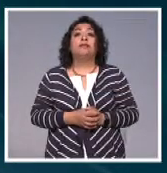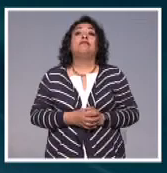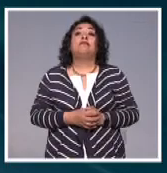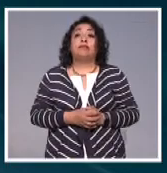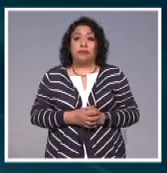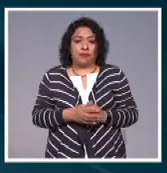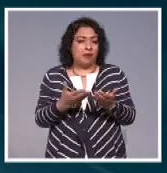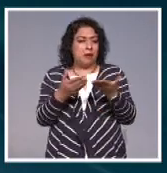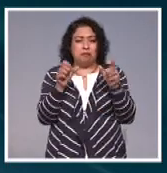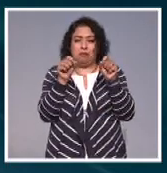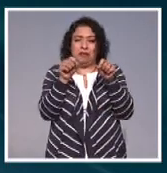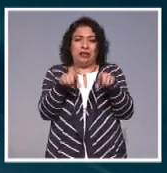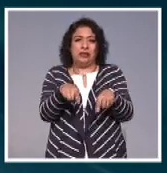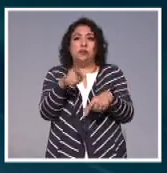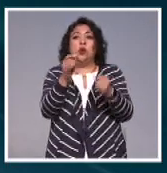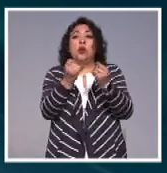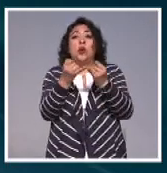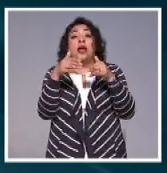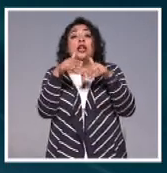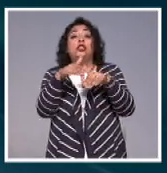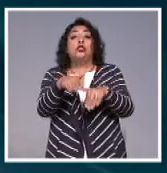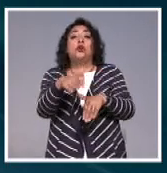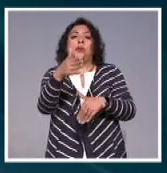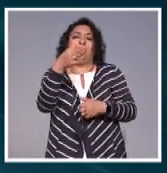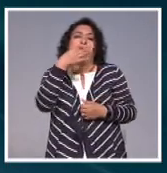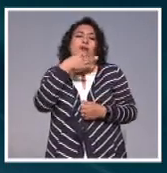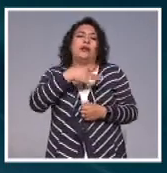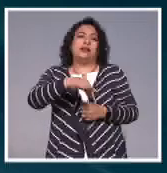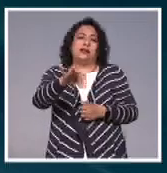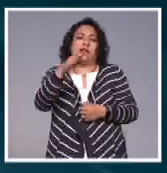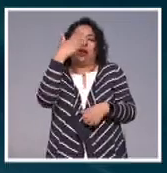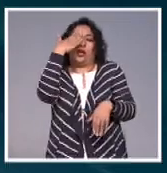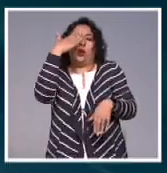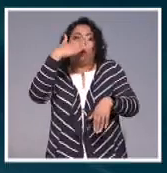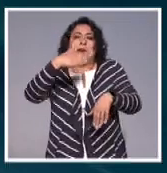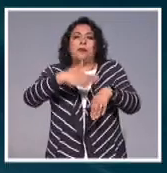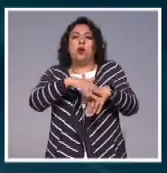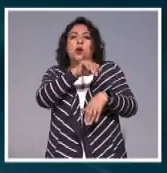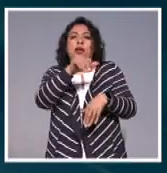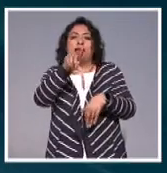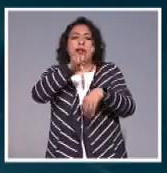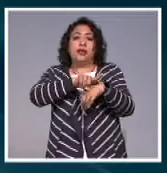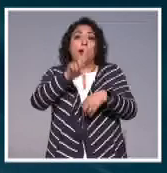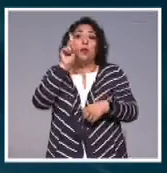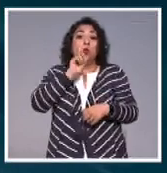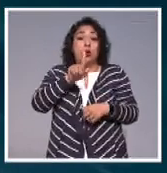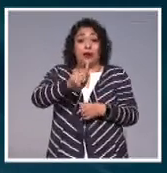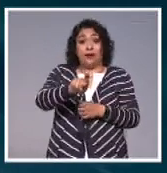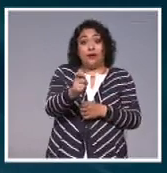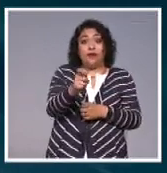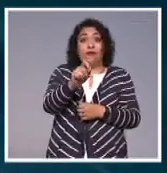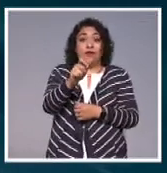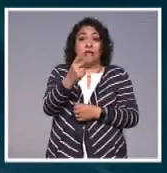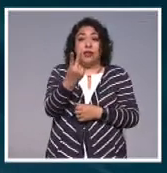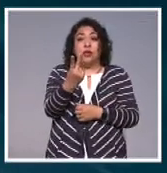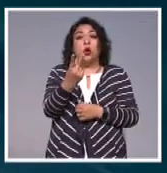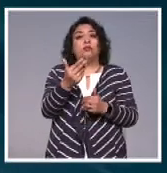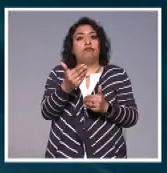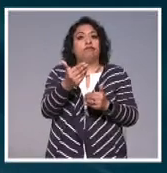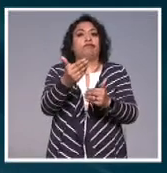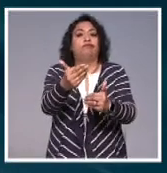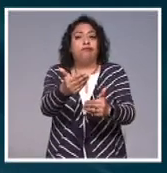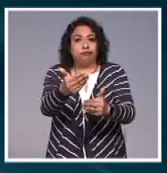Y en esta misma línea, que tiene que ver con esta celebración, conmemoración del Día de la Mujer, Canal 22